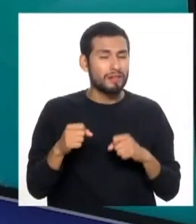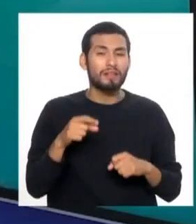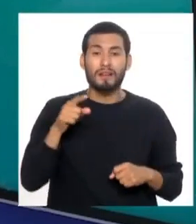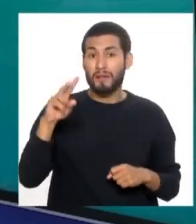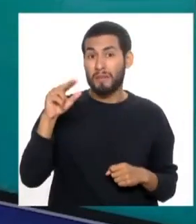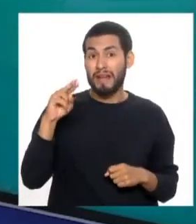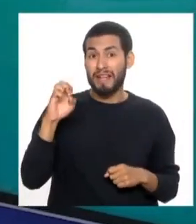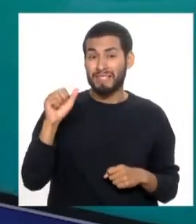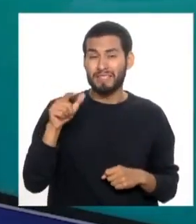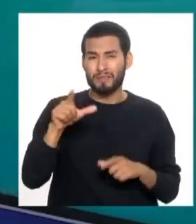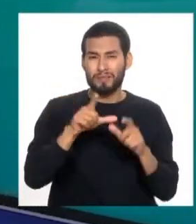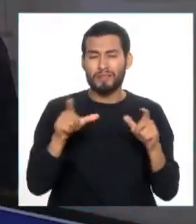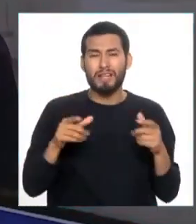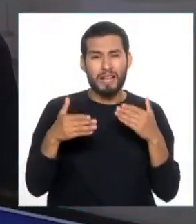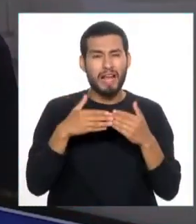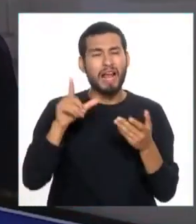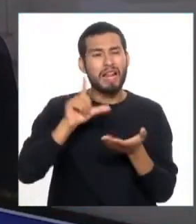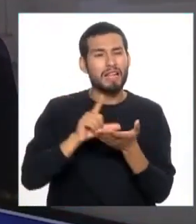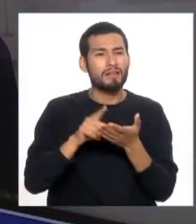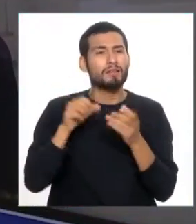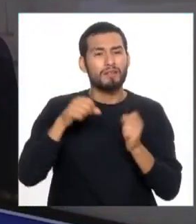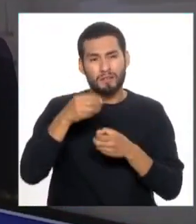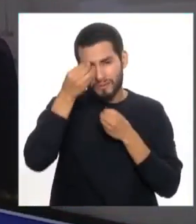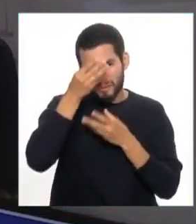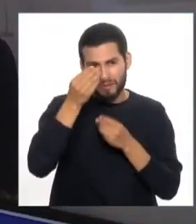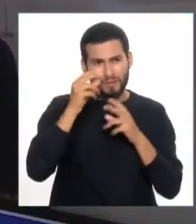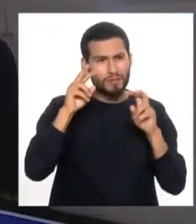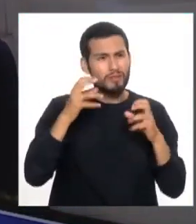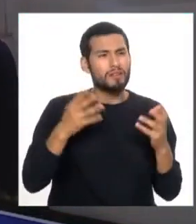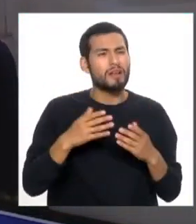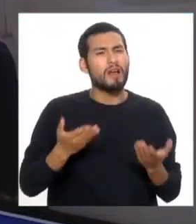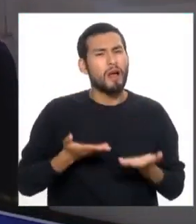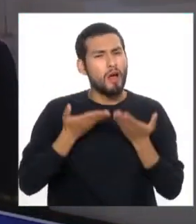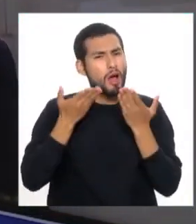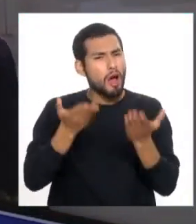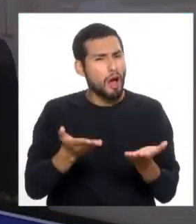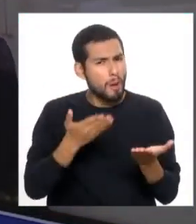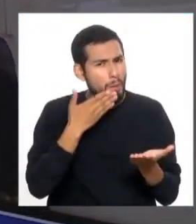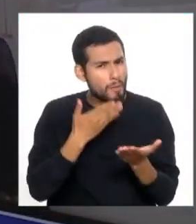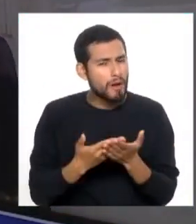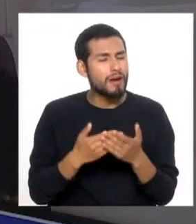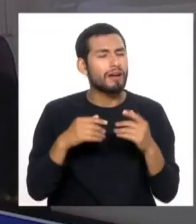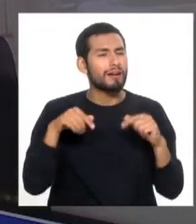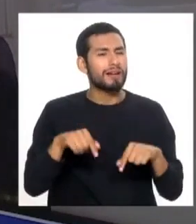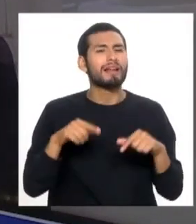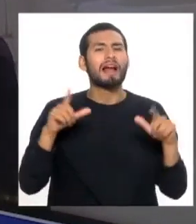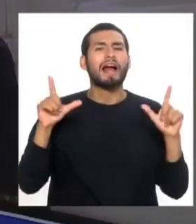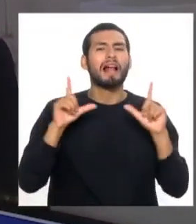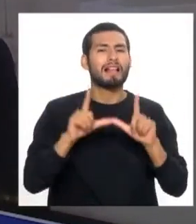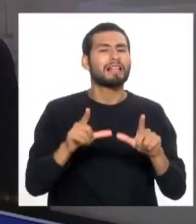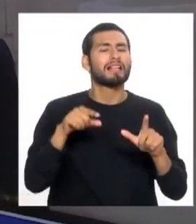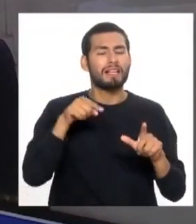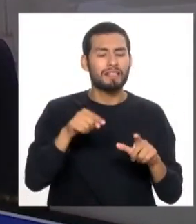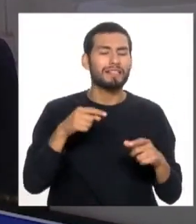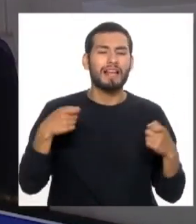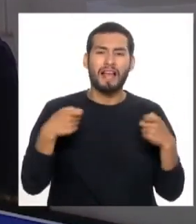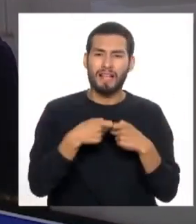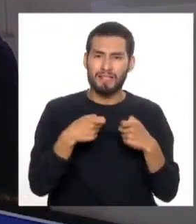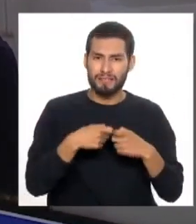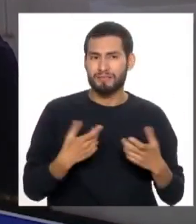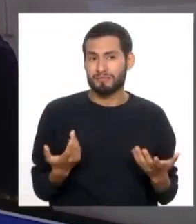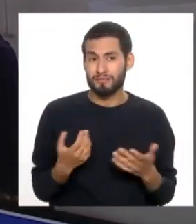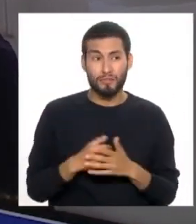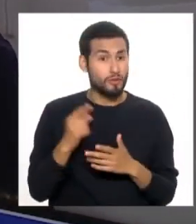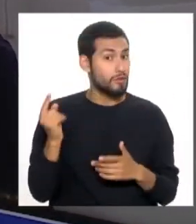se encuentra en el Cercado de Lima con novedades sobre los beneficios de tener una licencia electrónica.